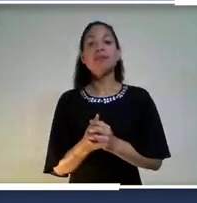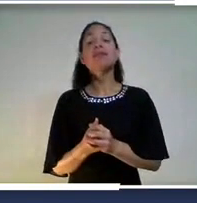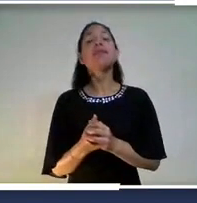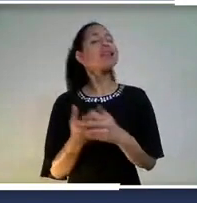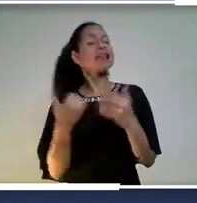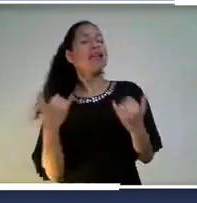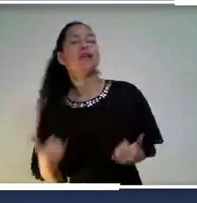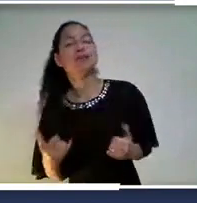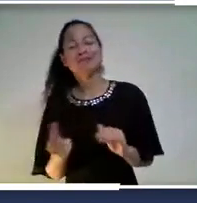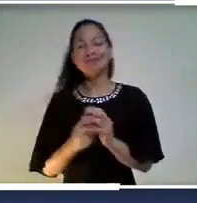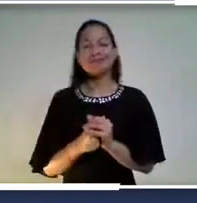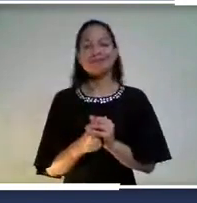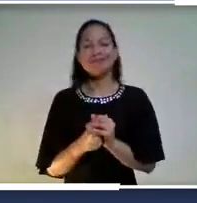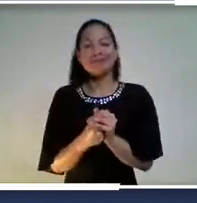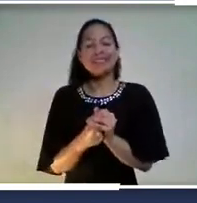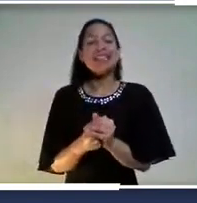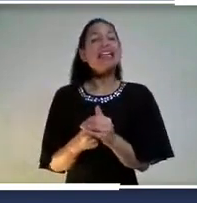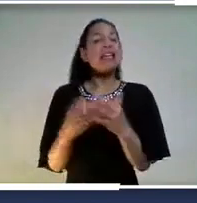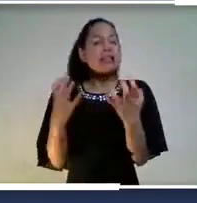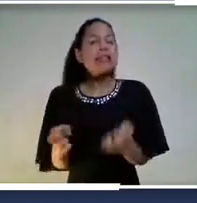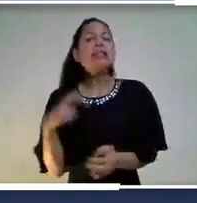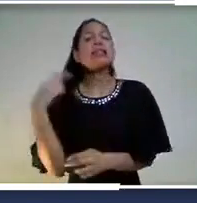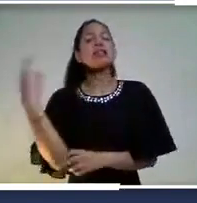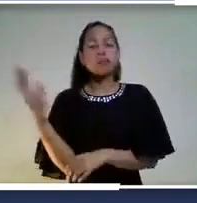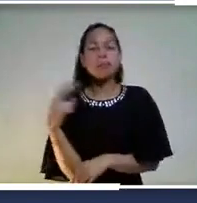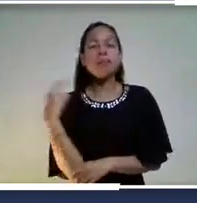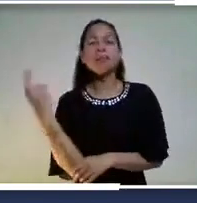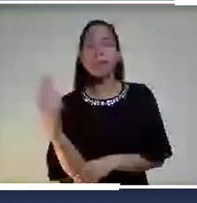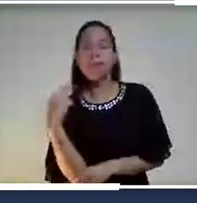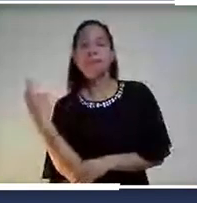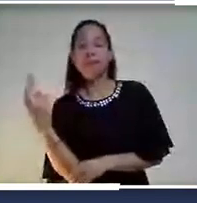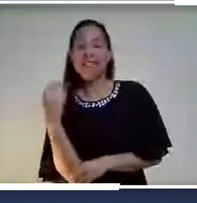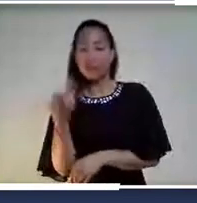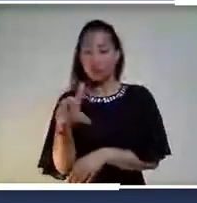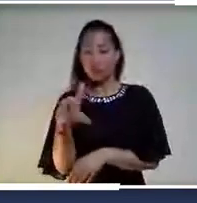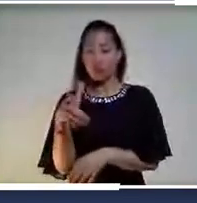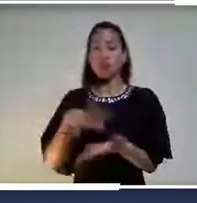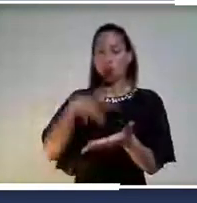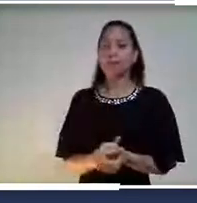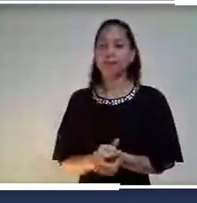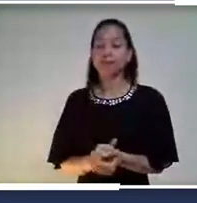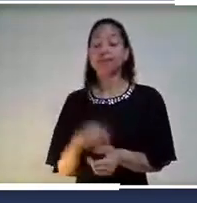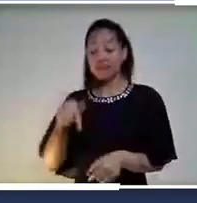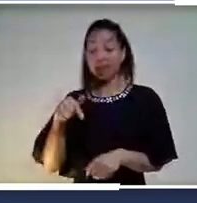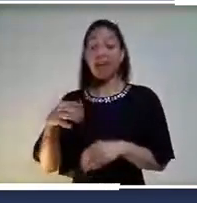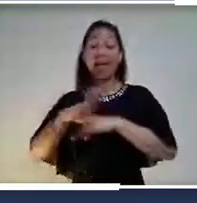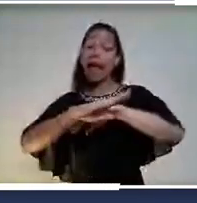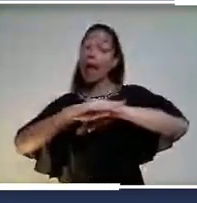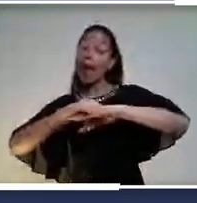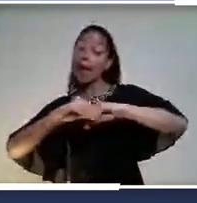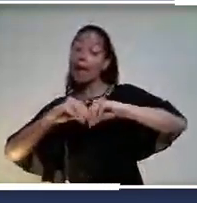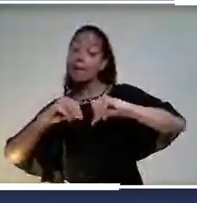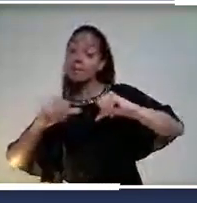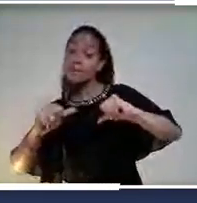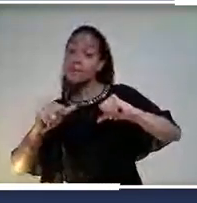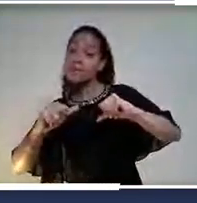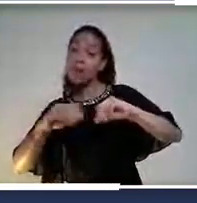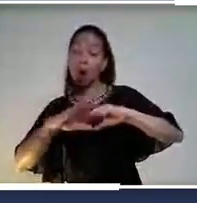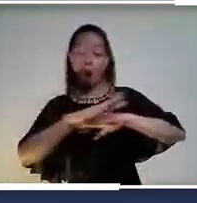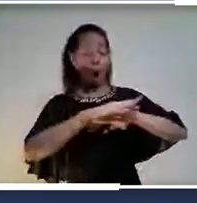y repetir y repetir para que nos quede grabado así tenemos polvo o sea el cuerpo más el soplo o